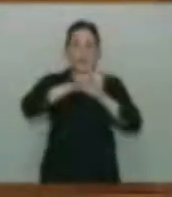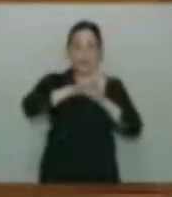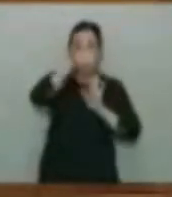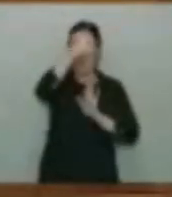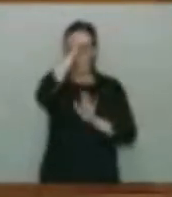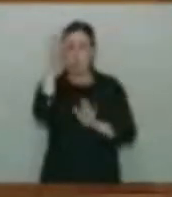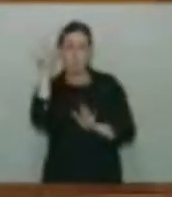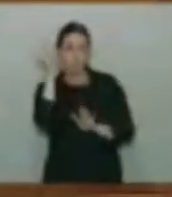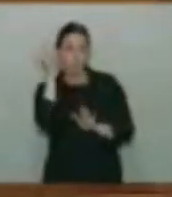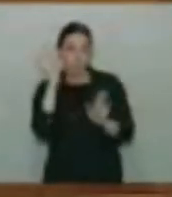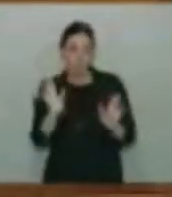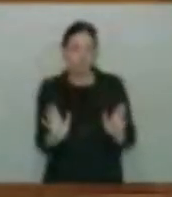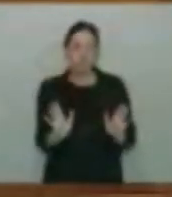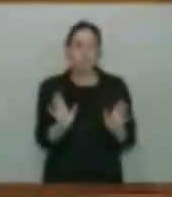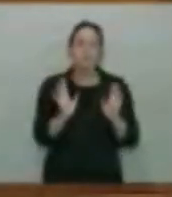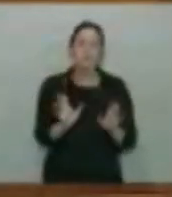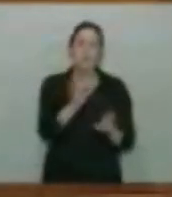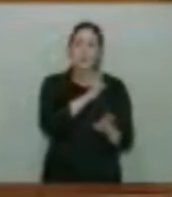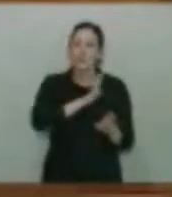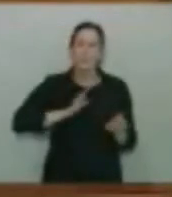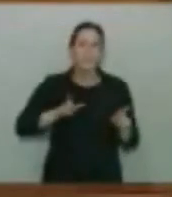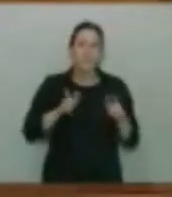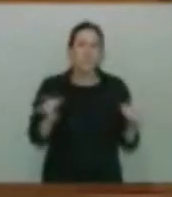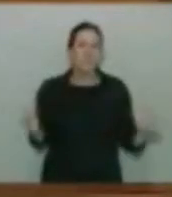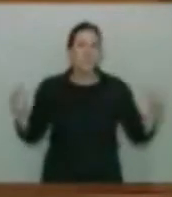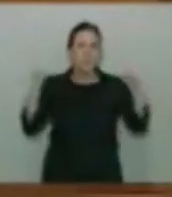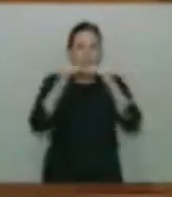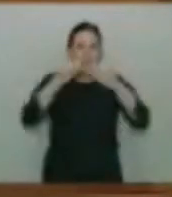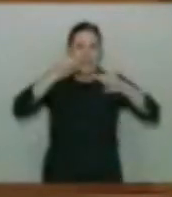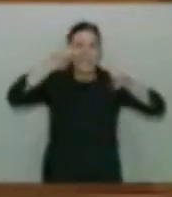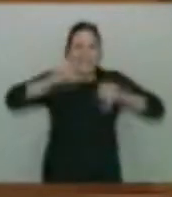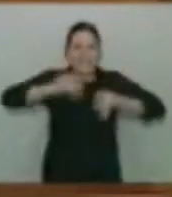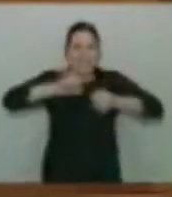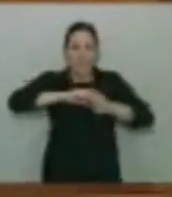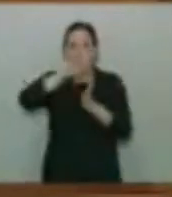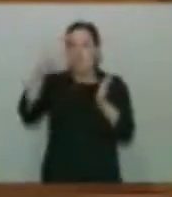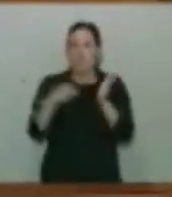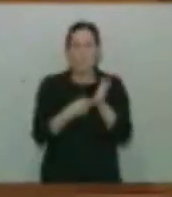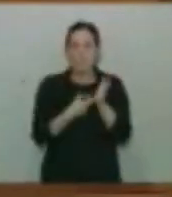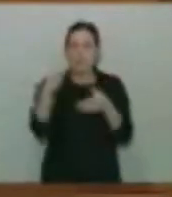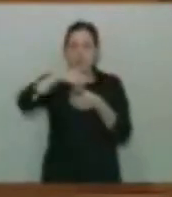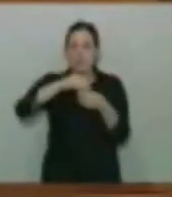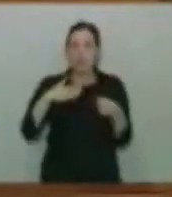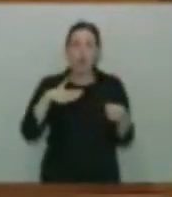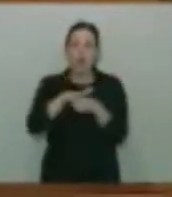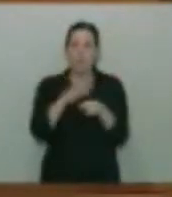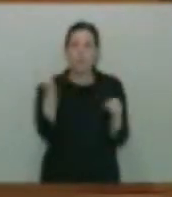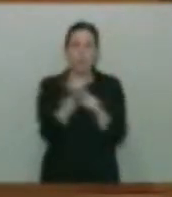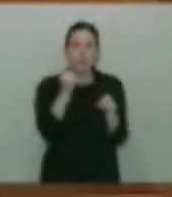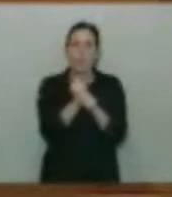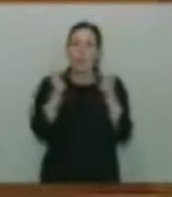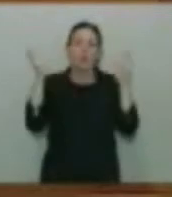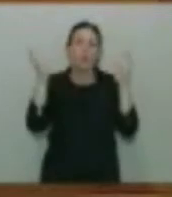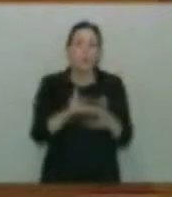y mujeres, pero todavía no existe una igualdad real, plena, y mucho menos en el ámbito laboral. A pesar de